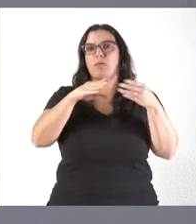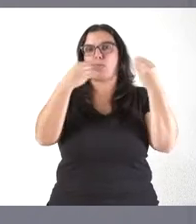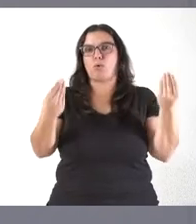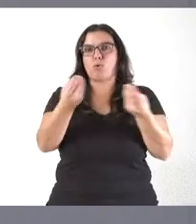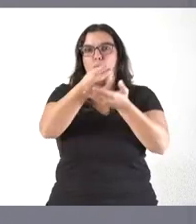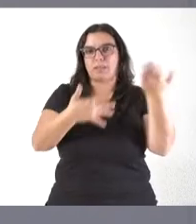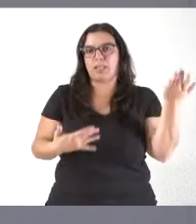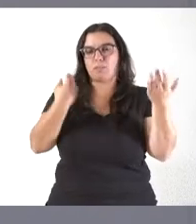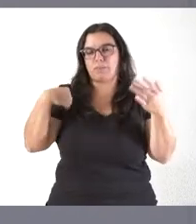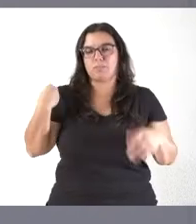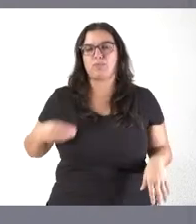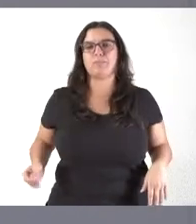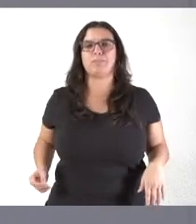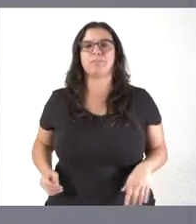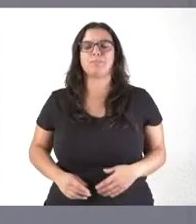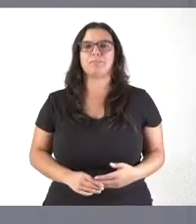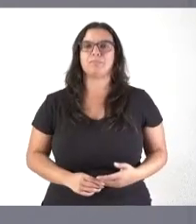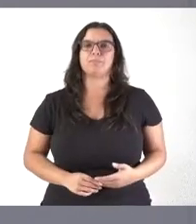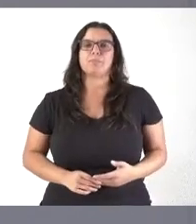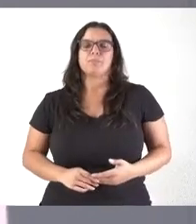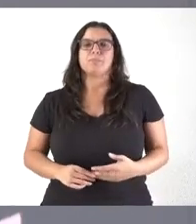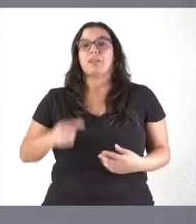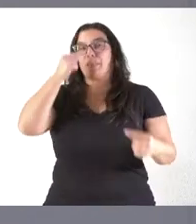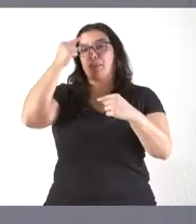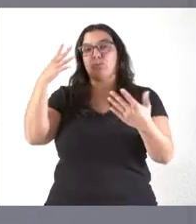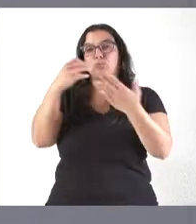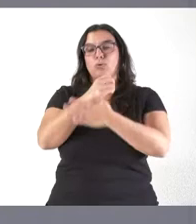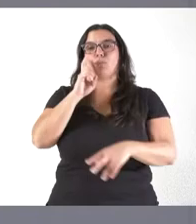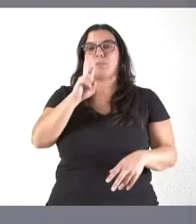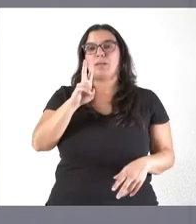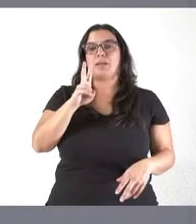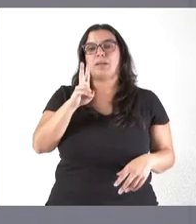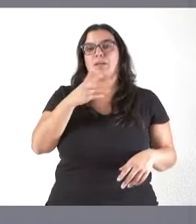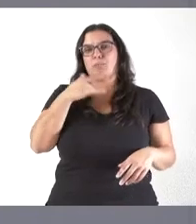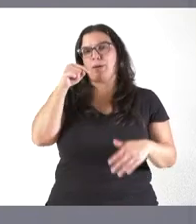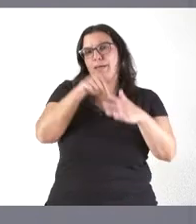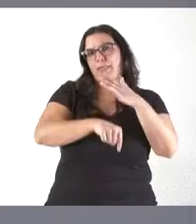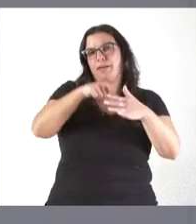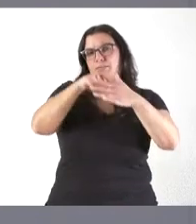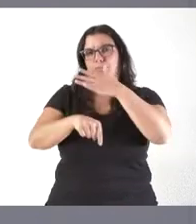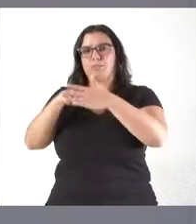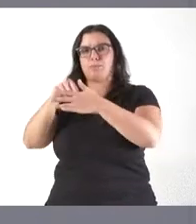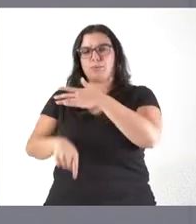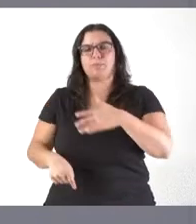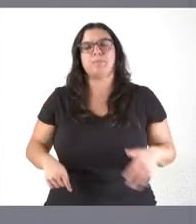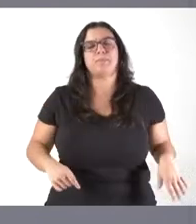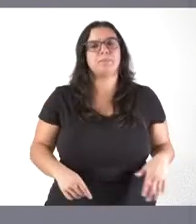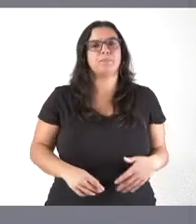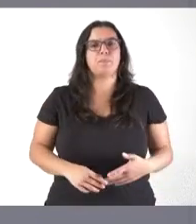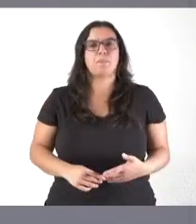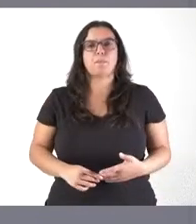en esta documentación tiene ustedes los datos más detallados de cada una de estas inversiones